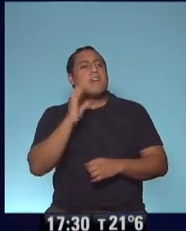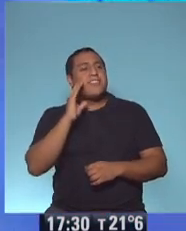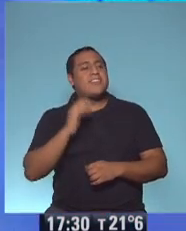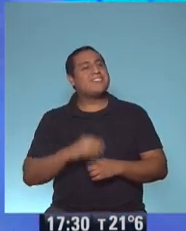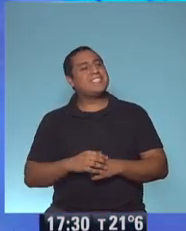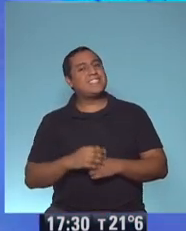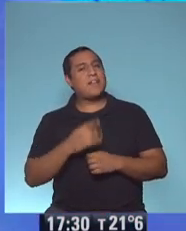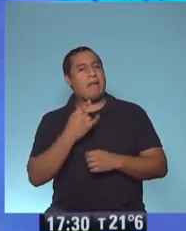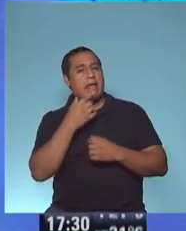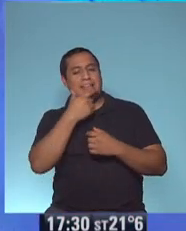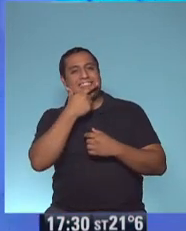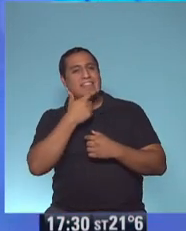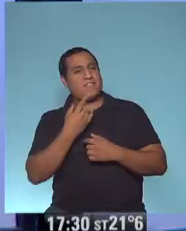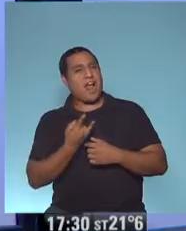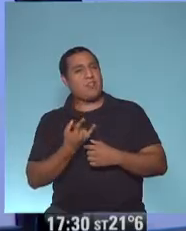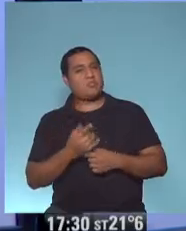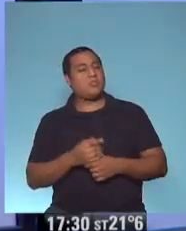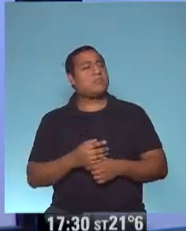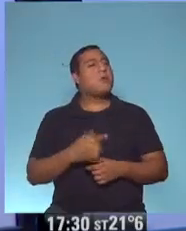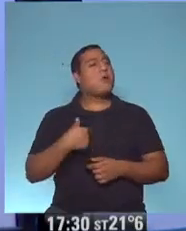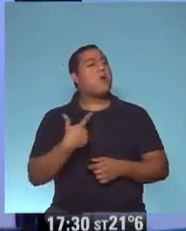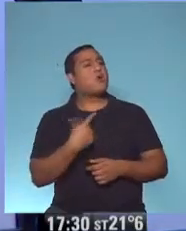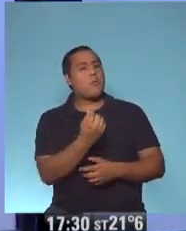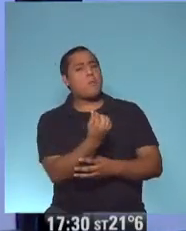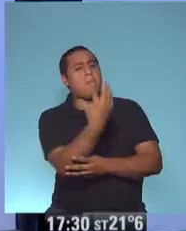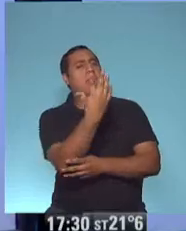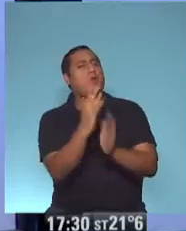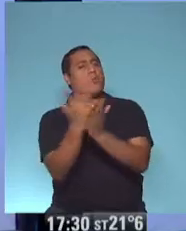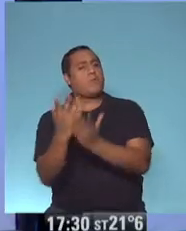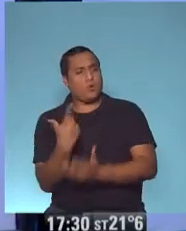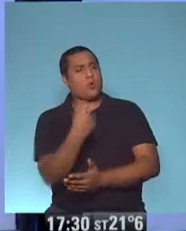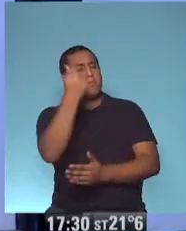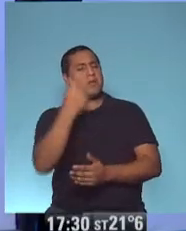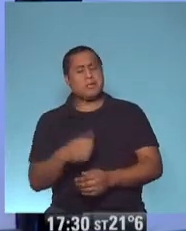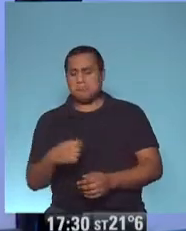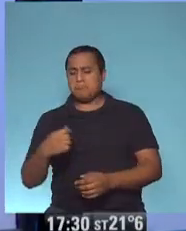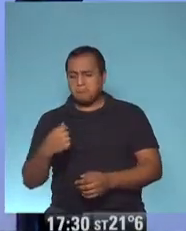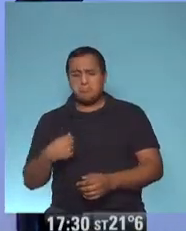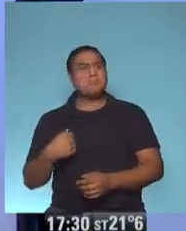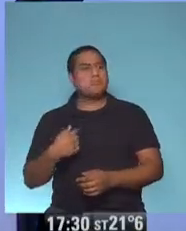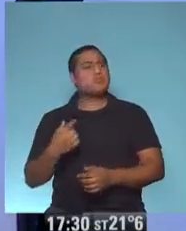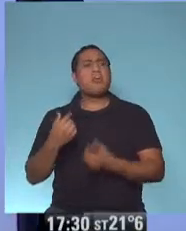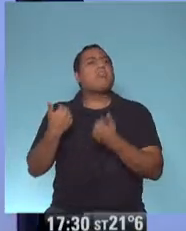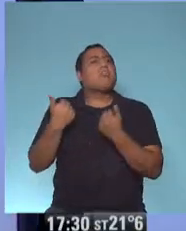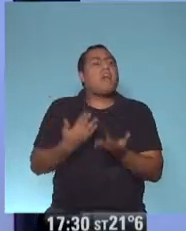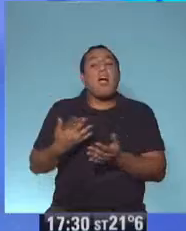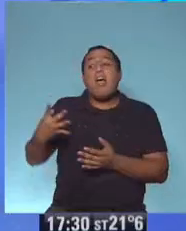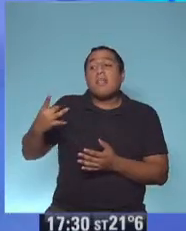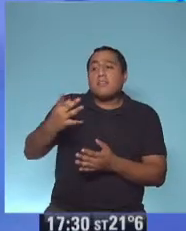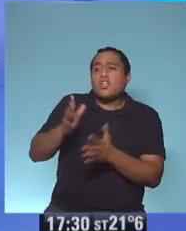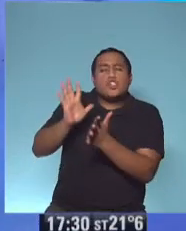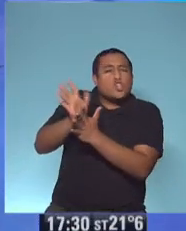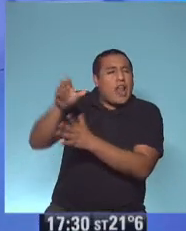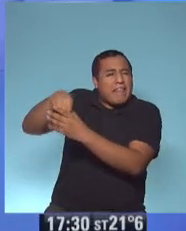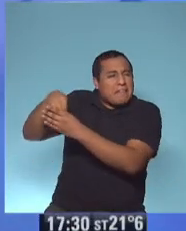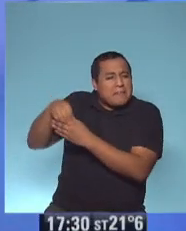sonrisa atabacada, vengo a comprarte tu planta de cuadernos. Te daré por ella un tren lleno de chocolates y un